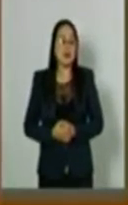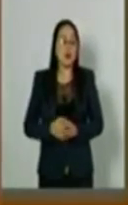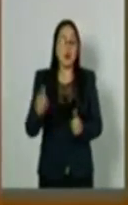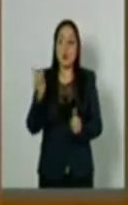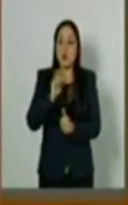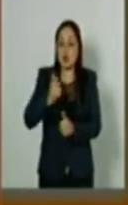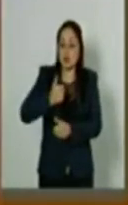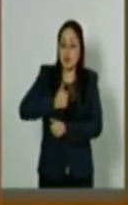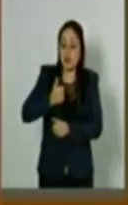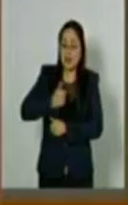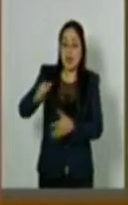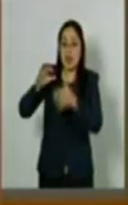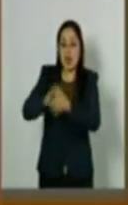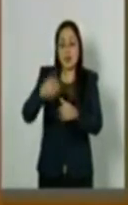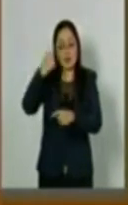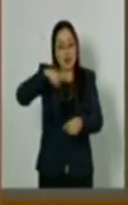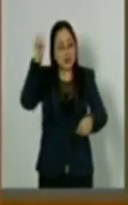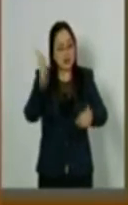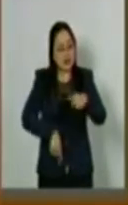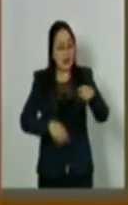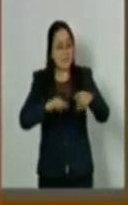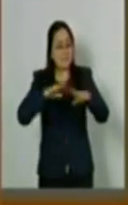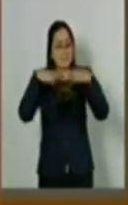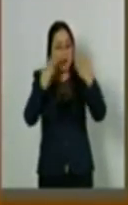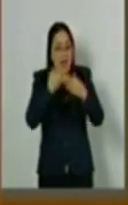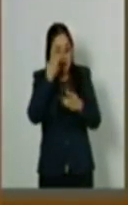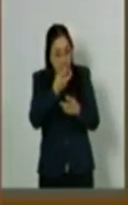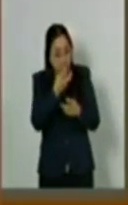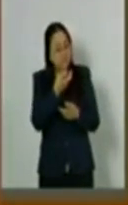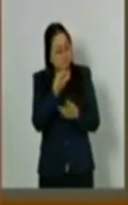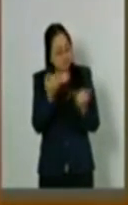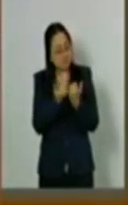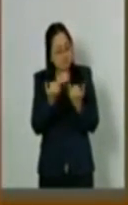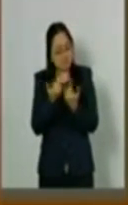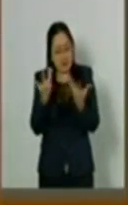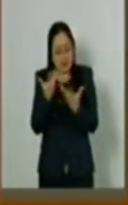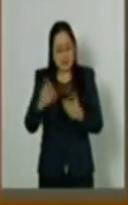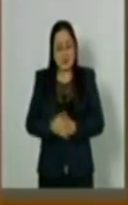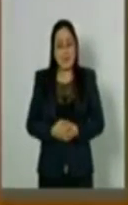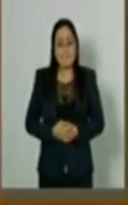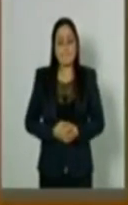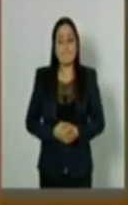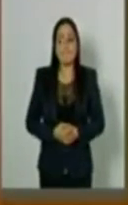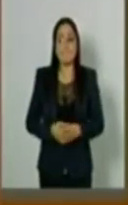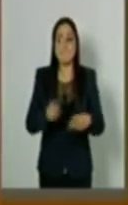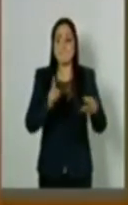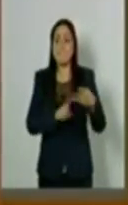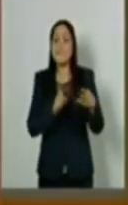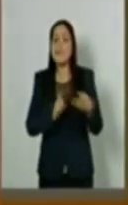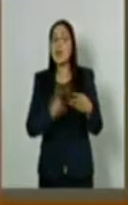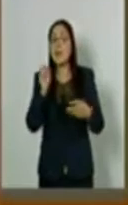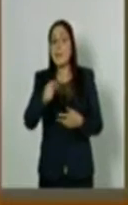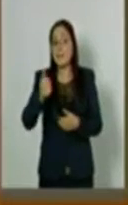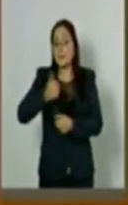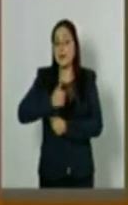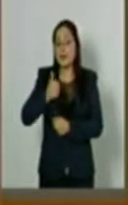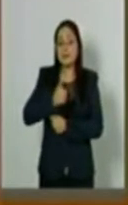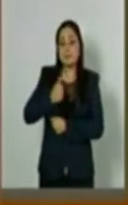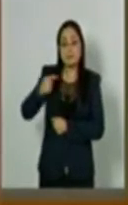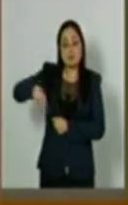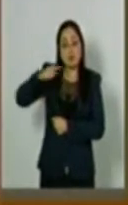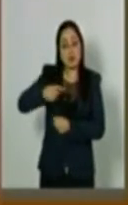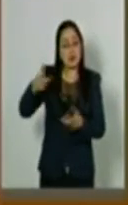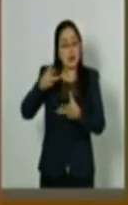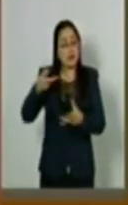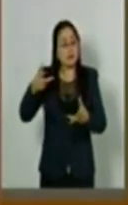iniciaron acciones de combate contra el crimen organizado. 3. Las Fuerzas Armadas no van